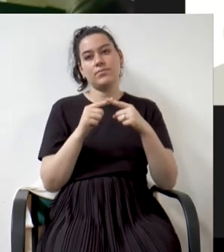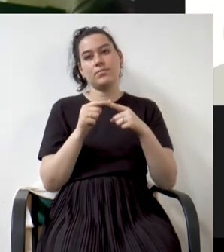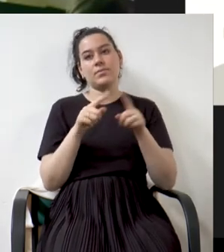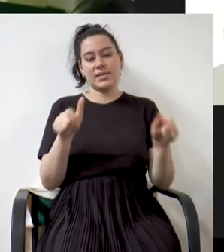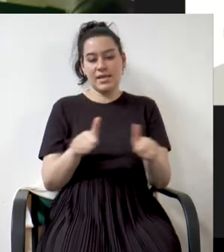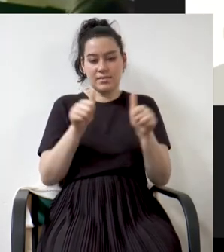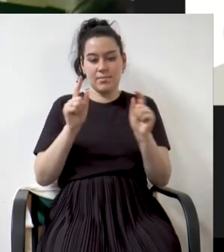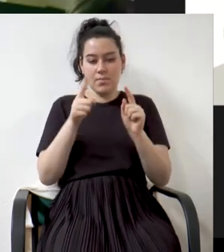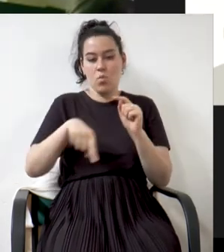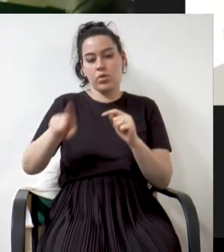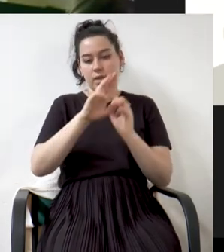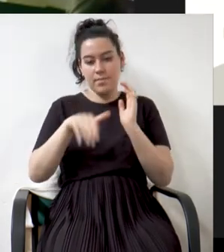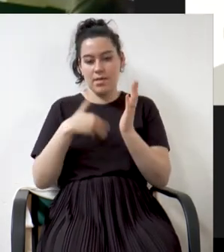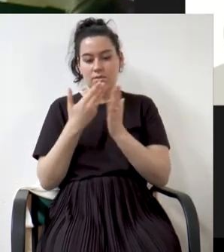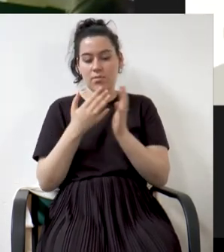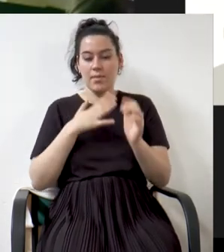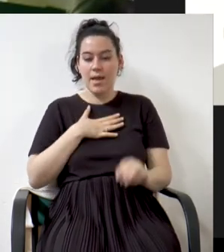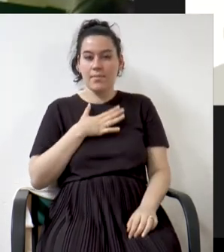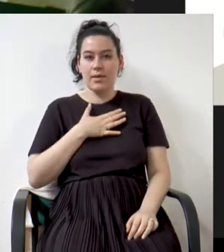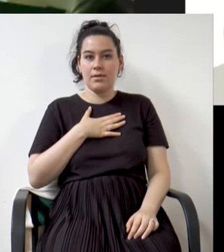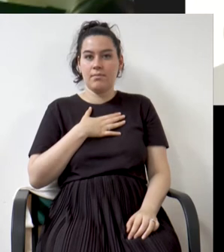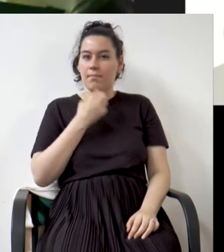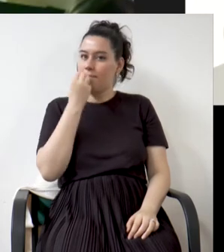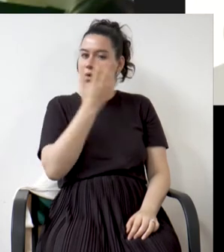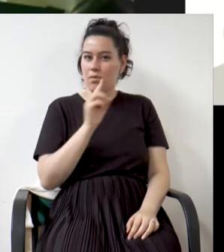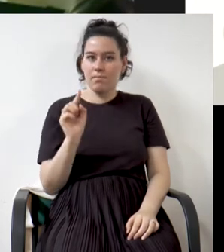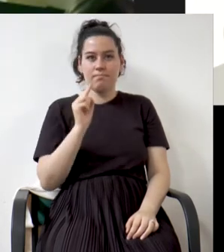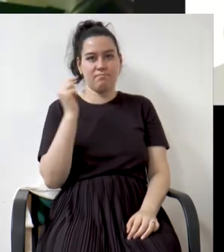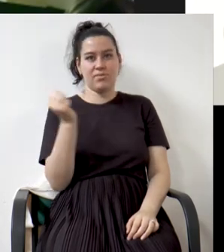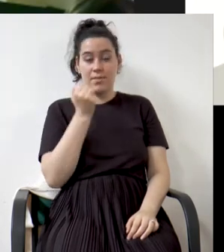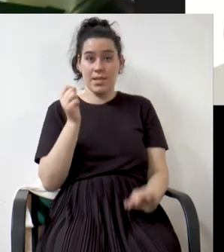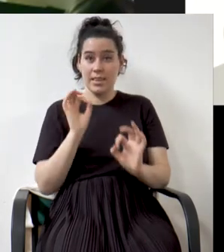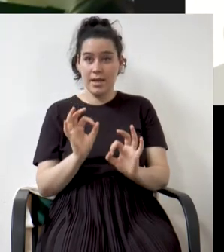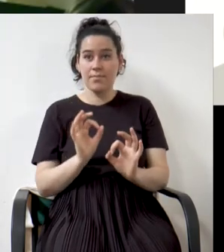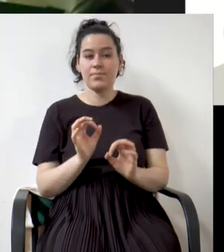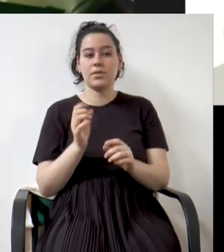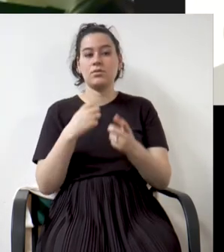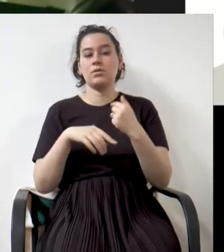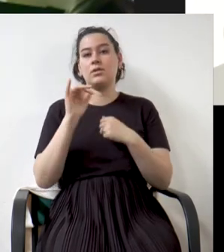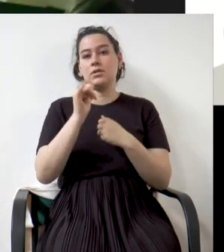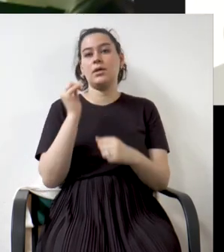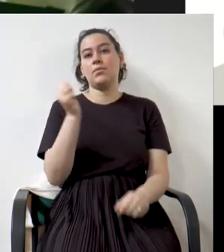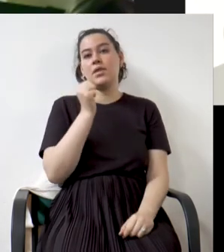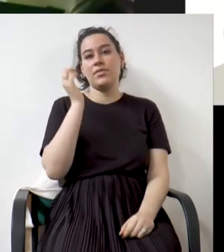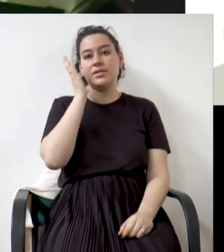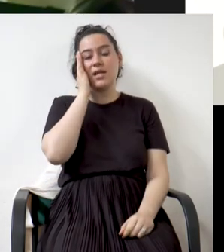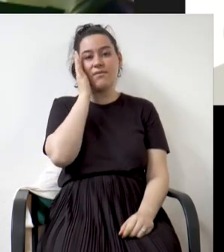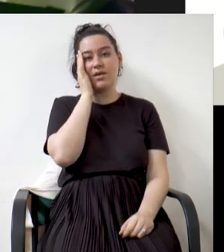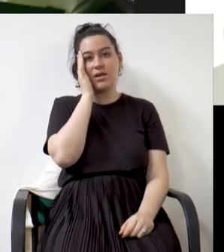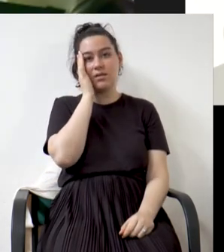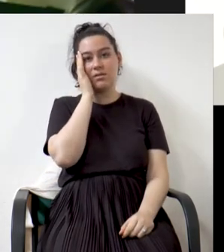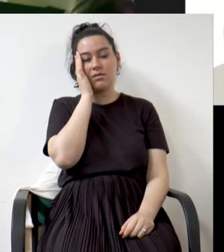hacer esto que ustedes han planteado hoy me parece un disparador fundamental. ¿Tá? Lo que sí es importante saber, y